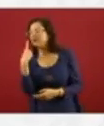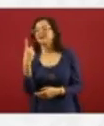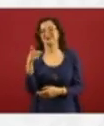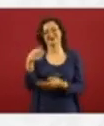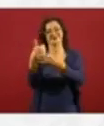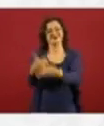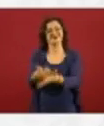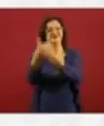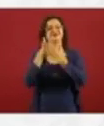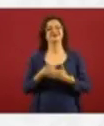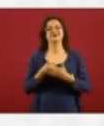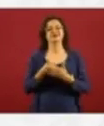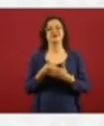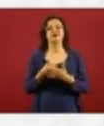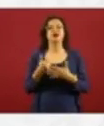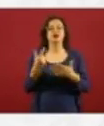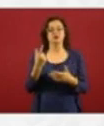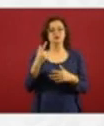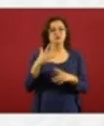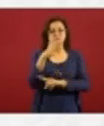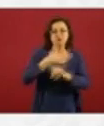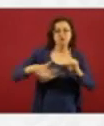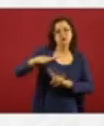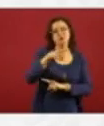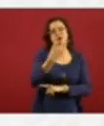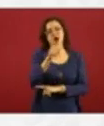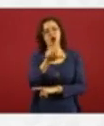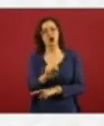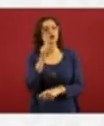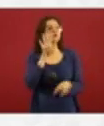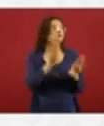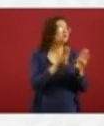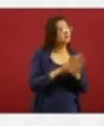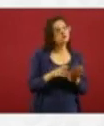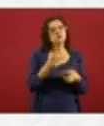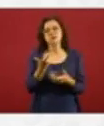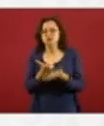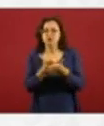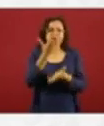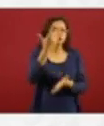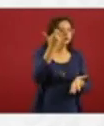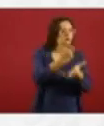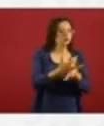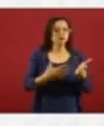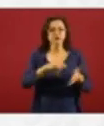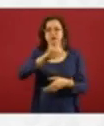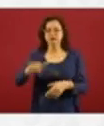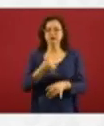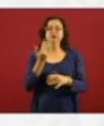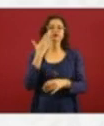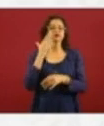hacer una visita para ver las circunstancias de una gasolinera en términos de precios. Lo subió a sus redes.